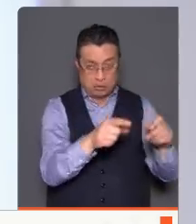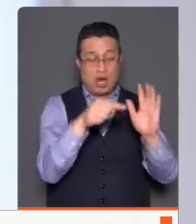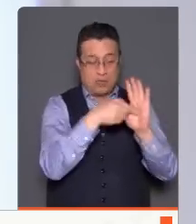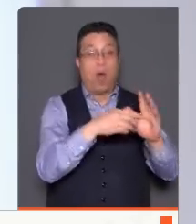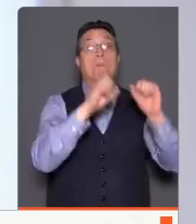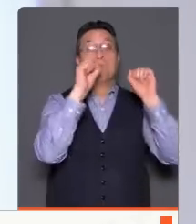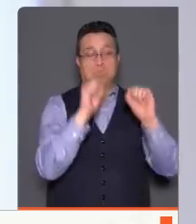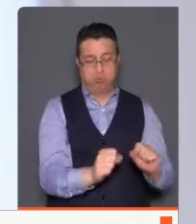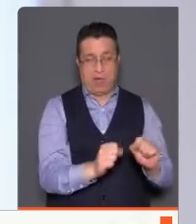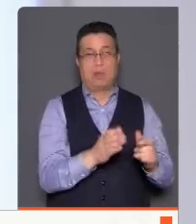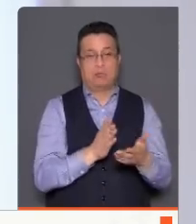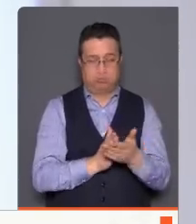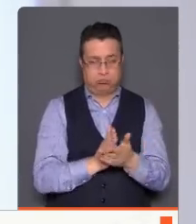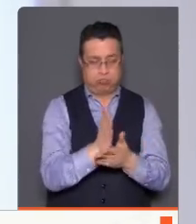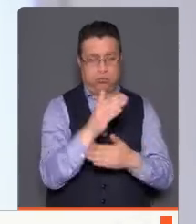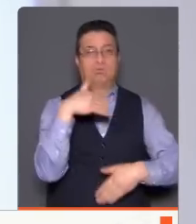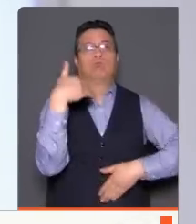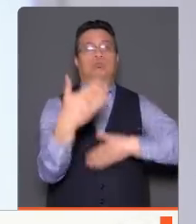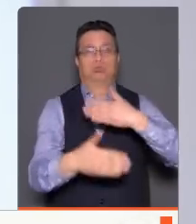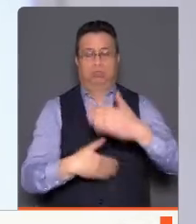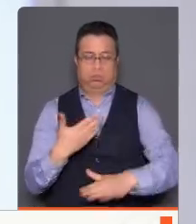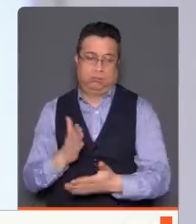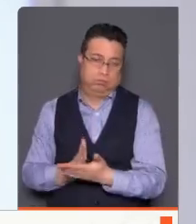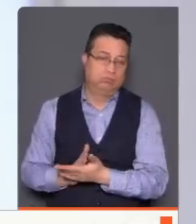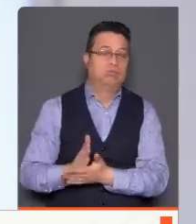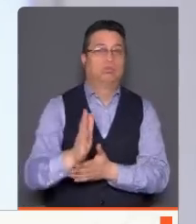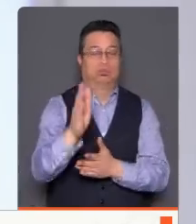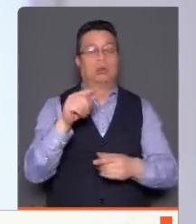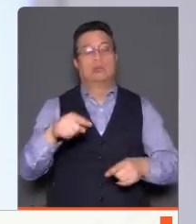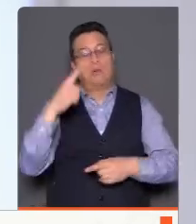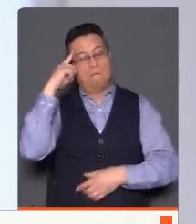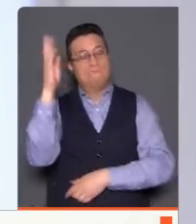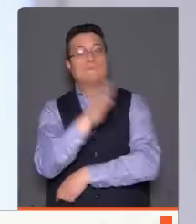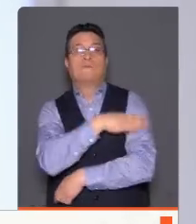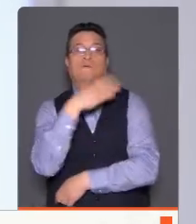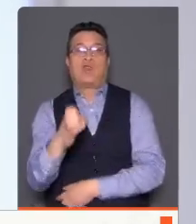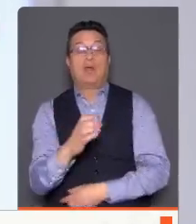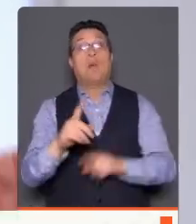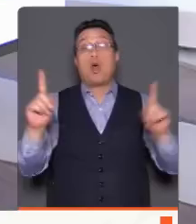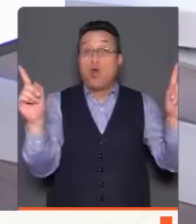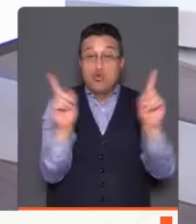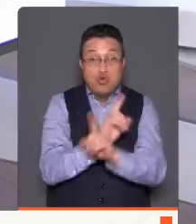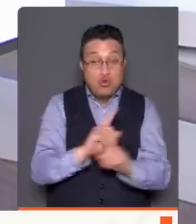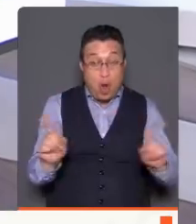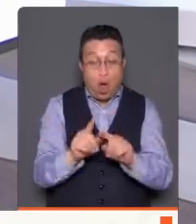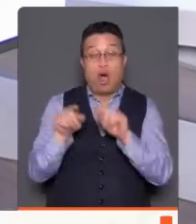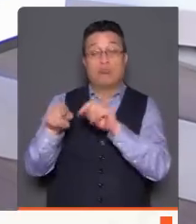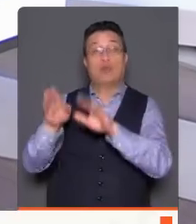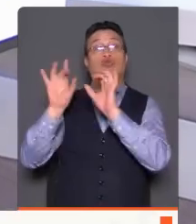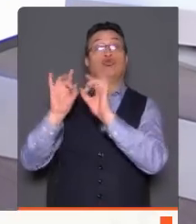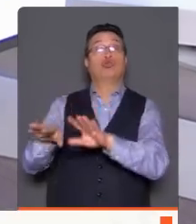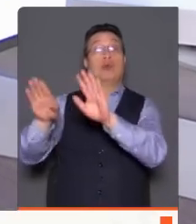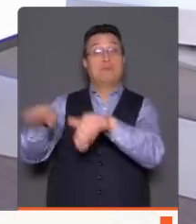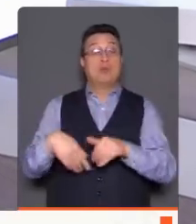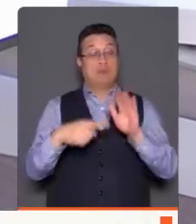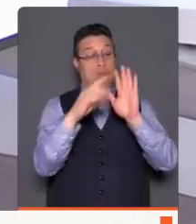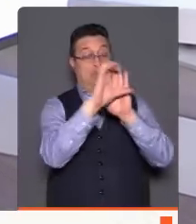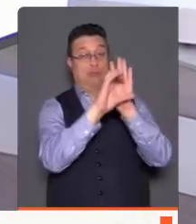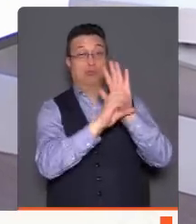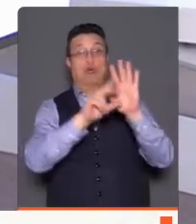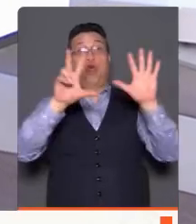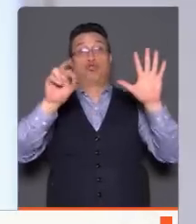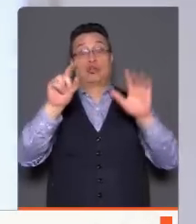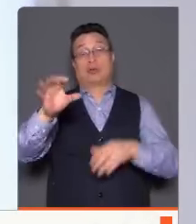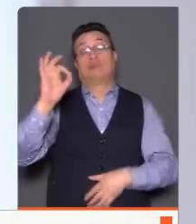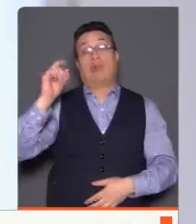poder iniciar su camino de implementación, un camino de esperanza. Y si no, se mantiene la Constitución del 80, que es la Constitución de la dictadura